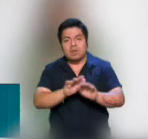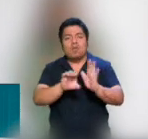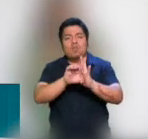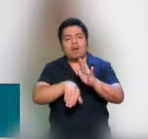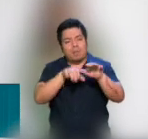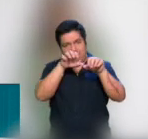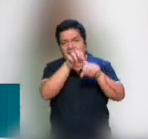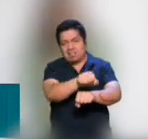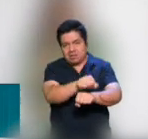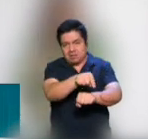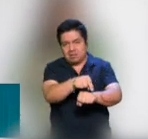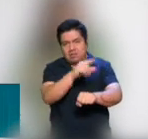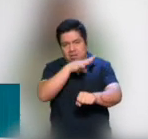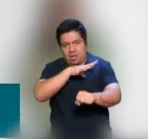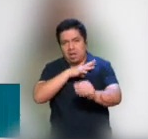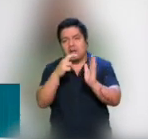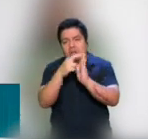eso hay